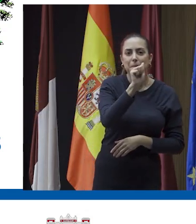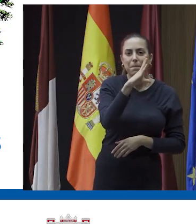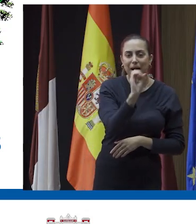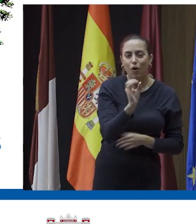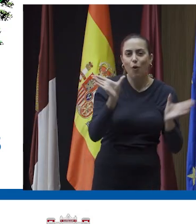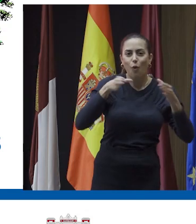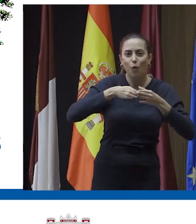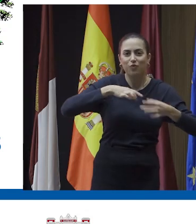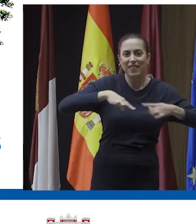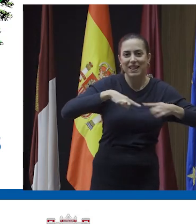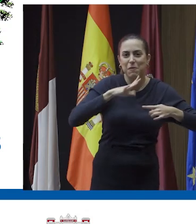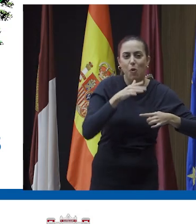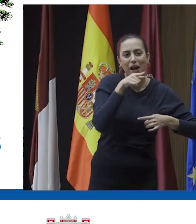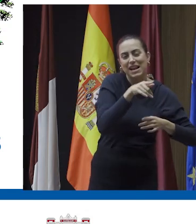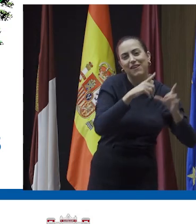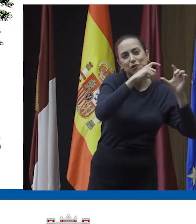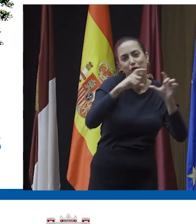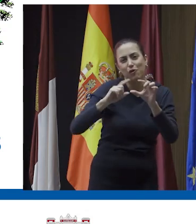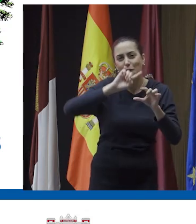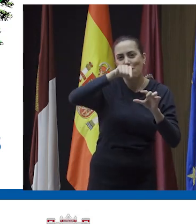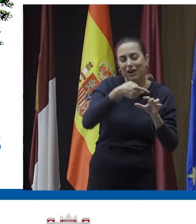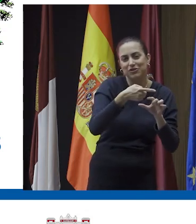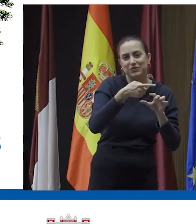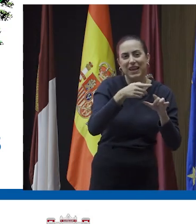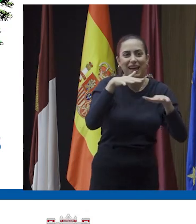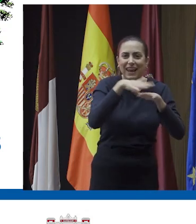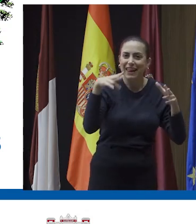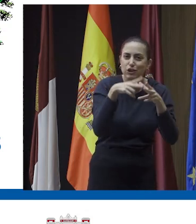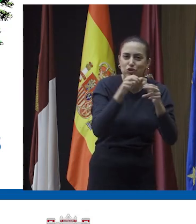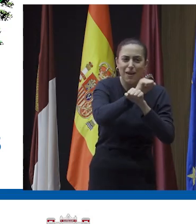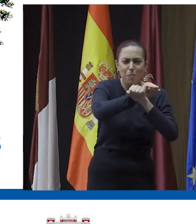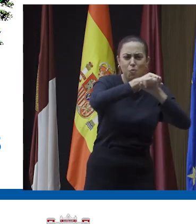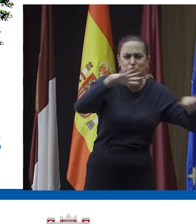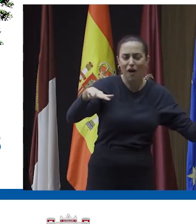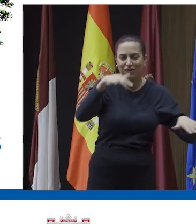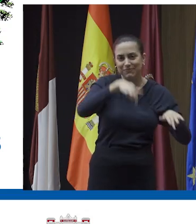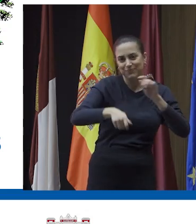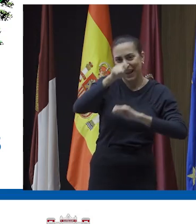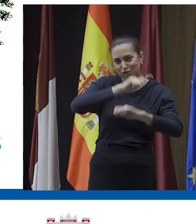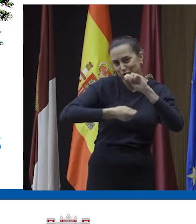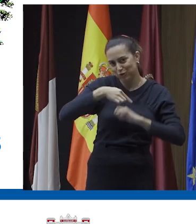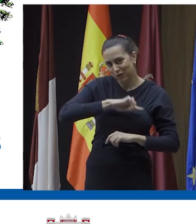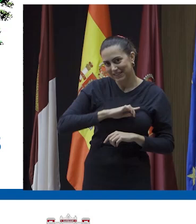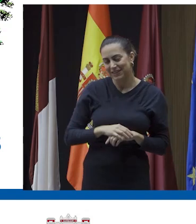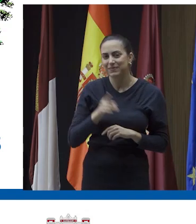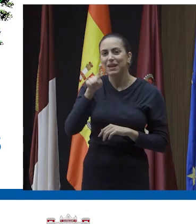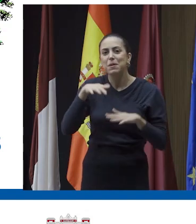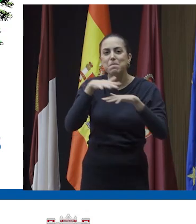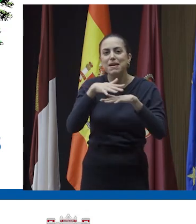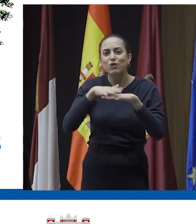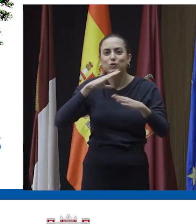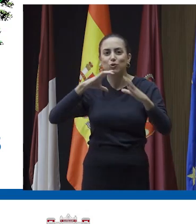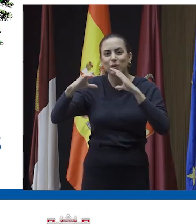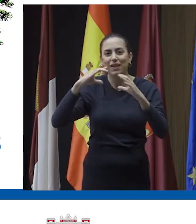esas fotografías con las que después se nutren las redes sociales de la asociación, y a los medios de